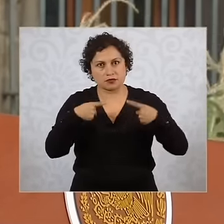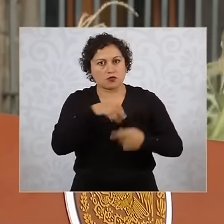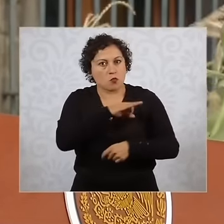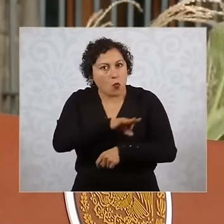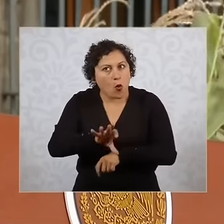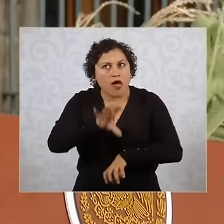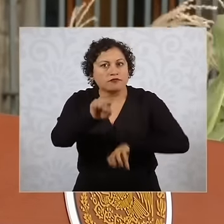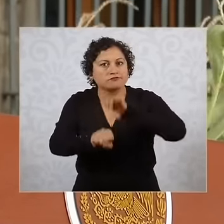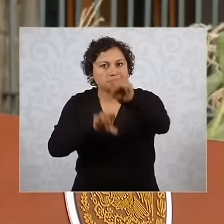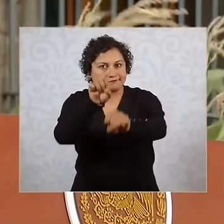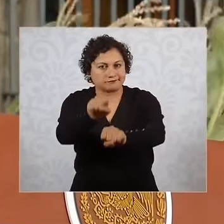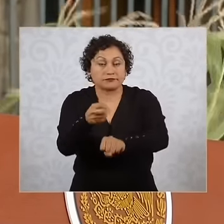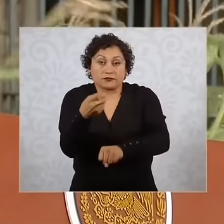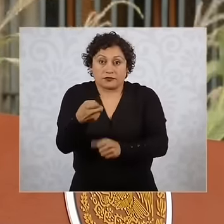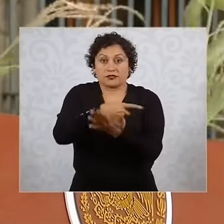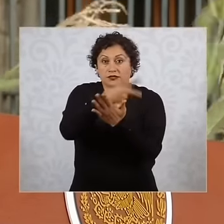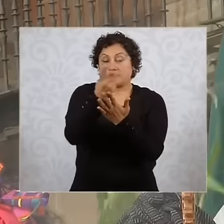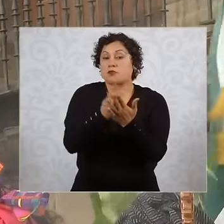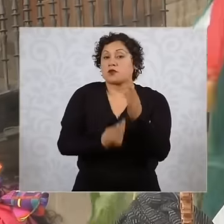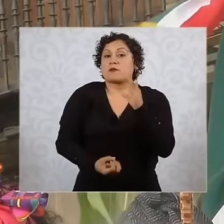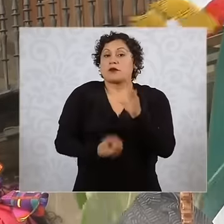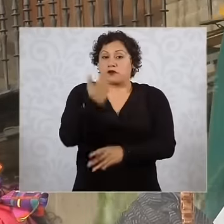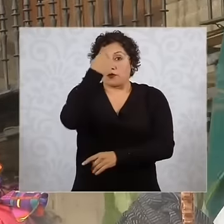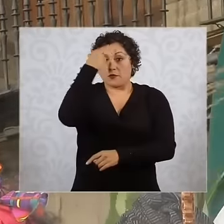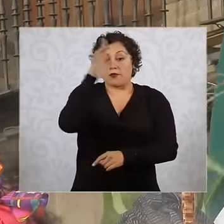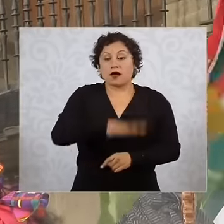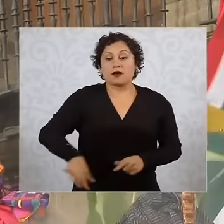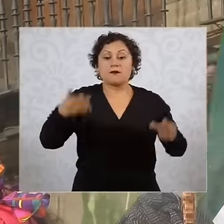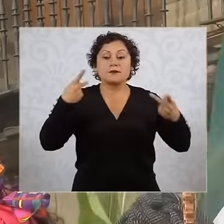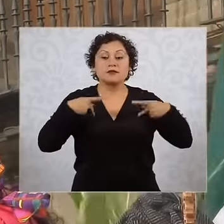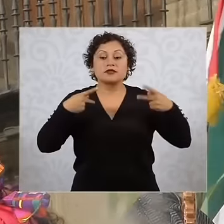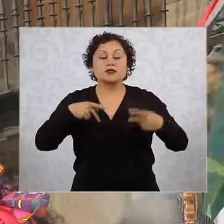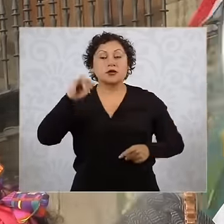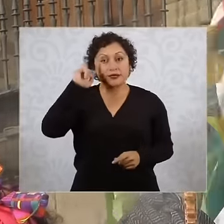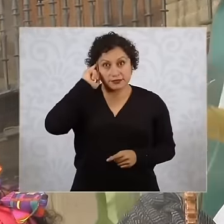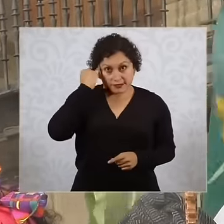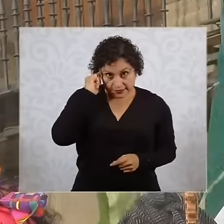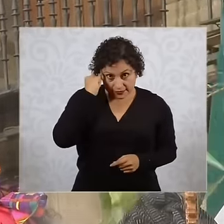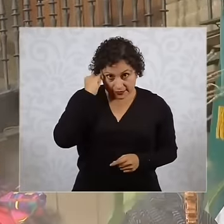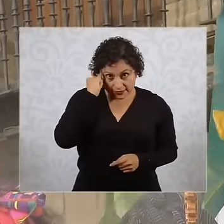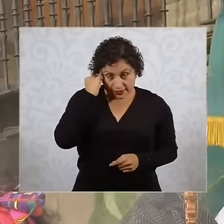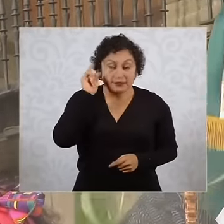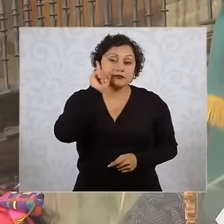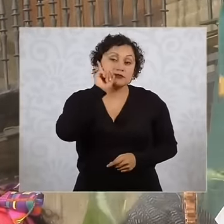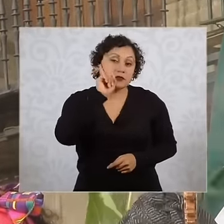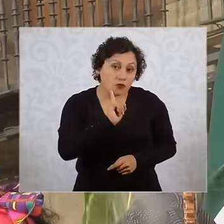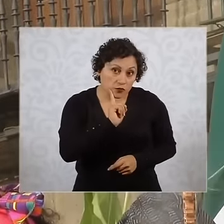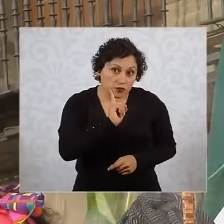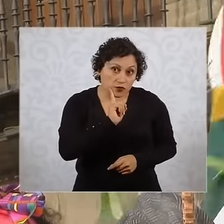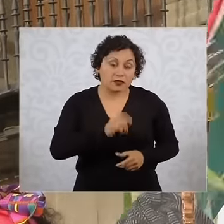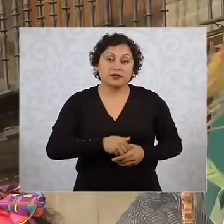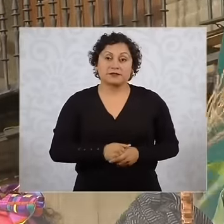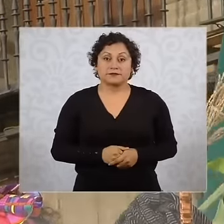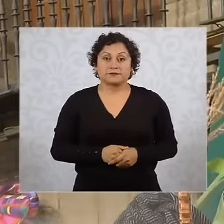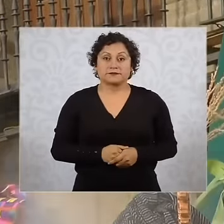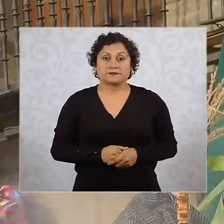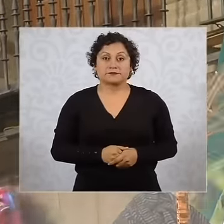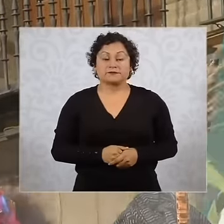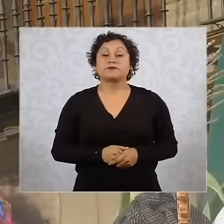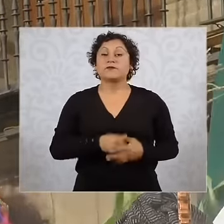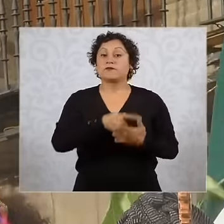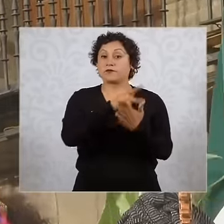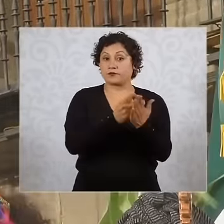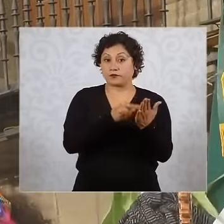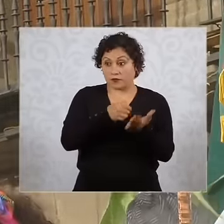Este es un nuevo programa para las mujeres indígenas. Llevaremos apoyo a todas